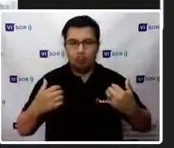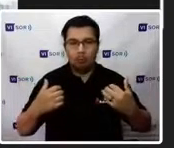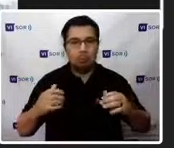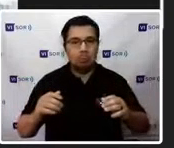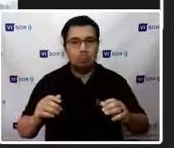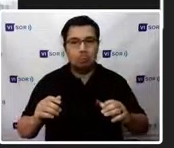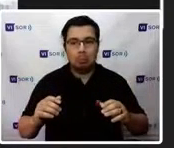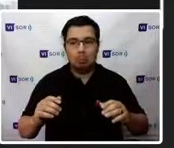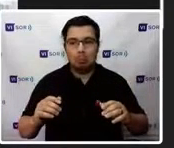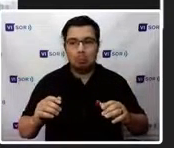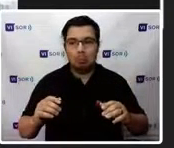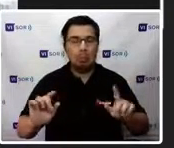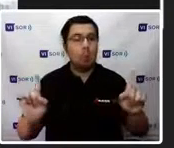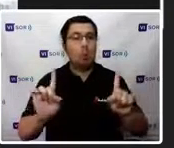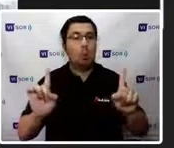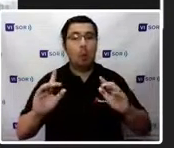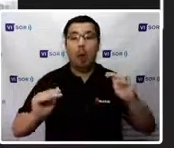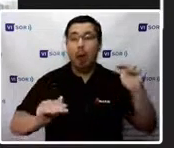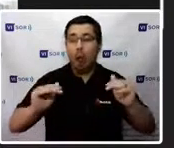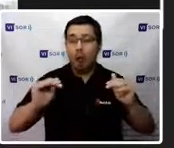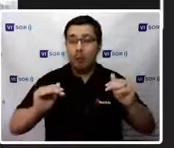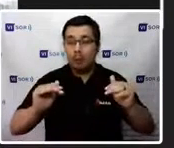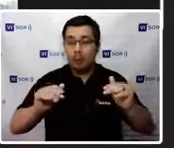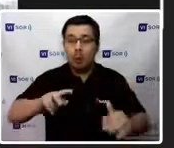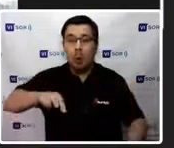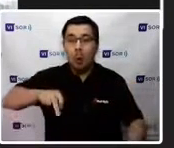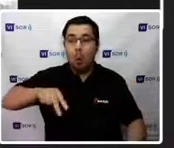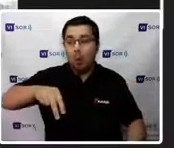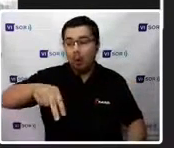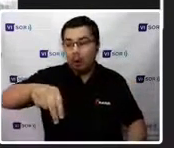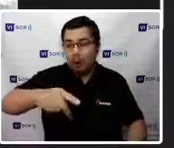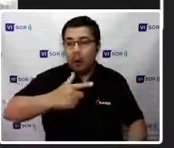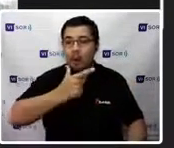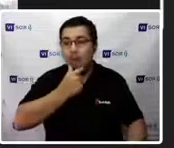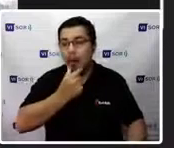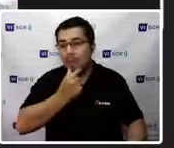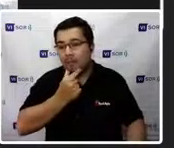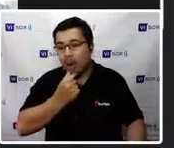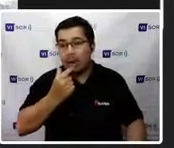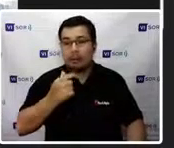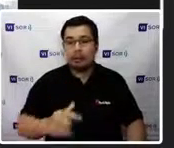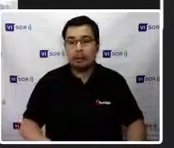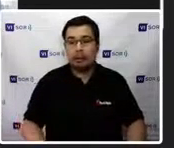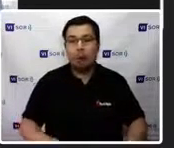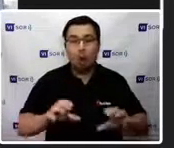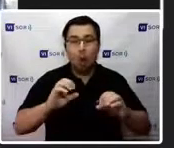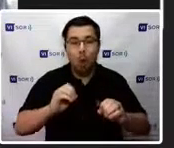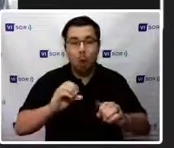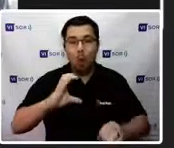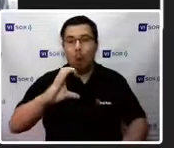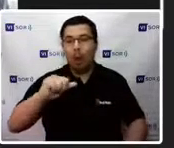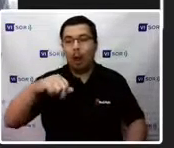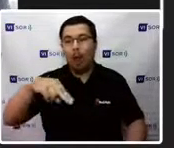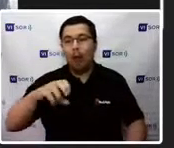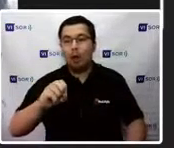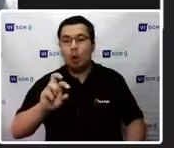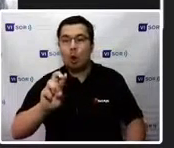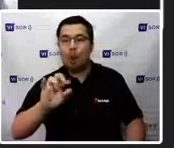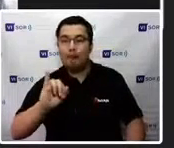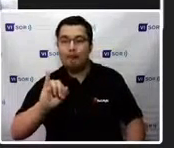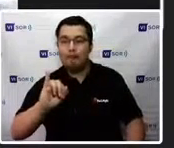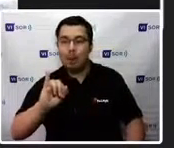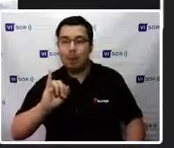de poca demanda, ¿no es cierto? Tal vez un trekking más sencillo, o, ¿no es cierto?, un canopy o algo, ¿no es cierto?, más que no requiera, ¿no es cierto?,